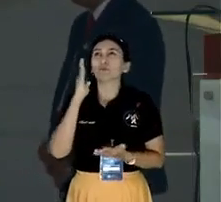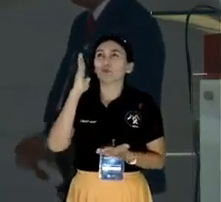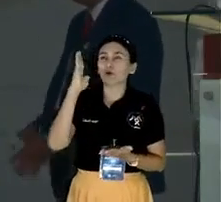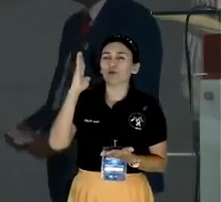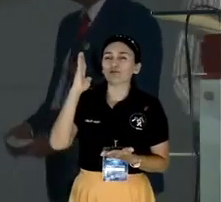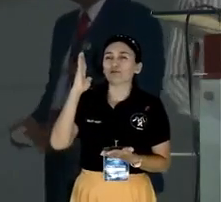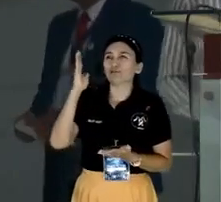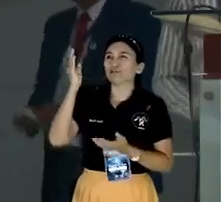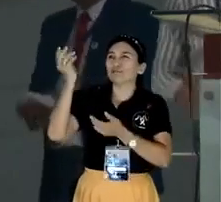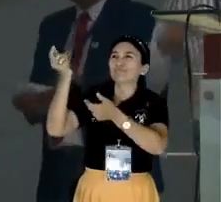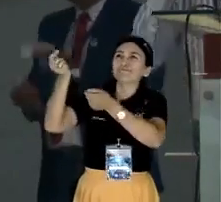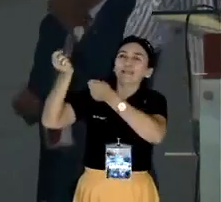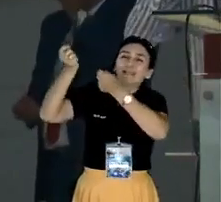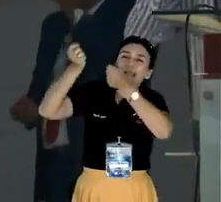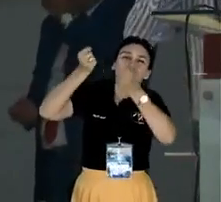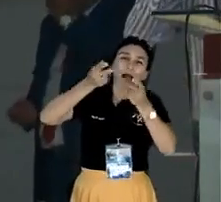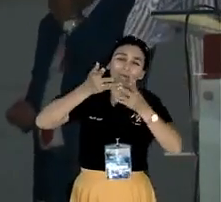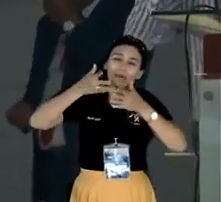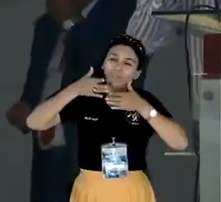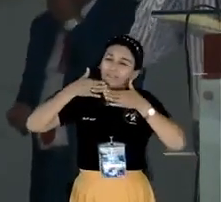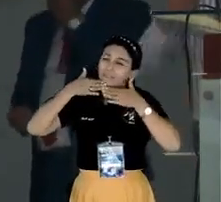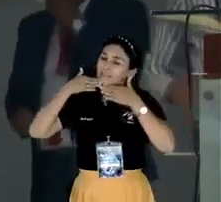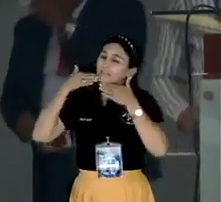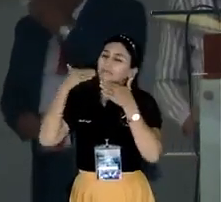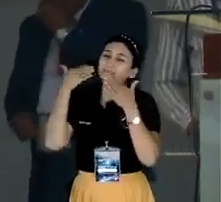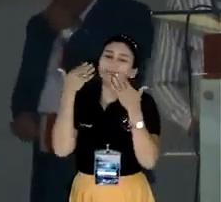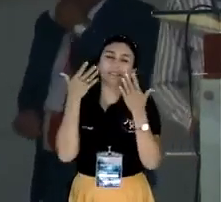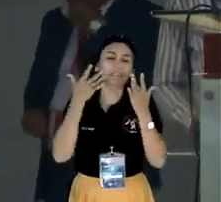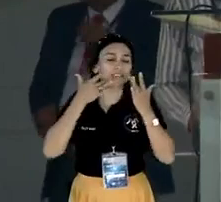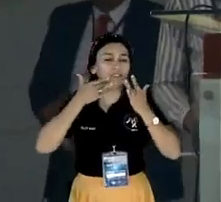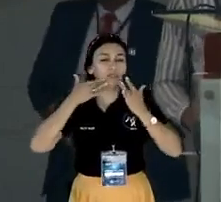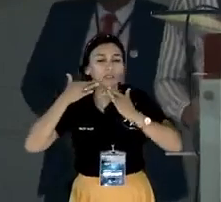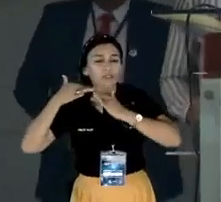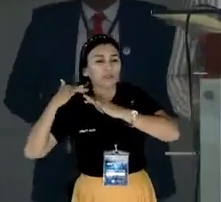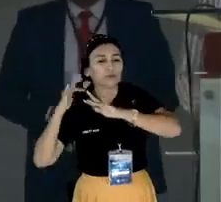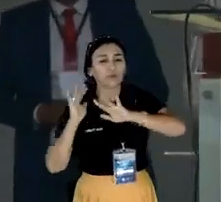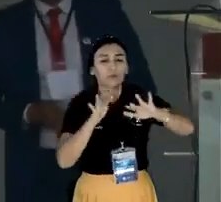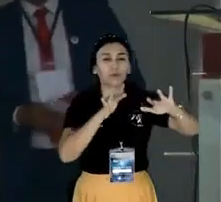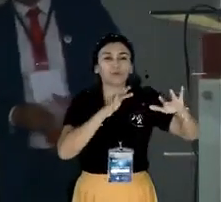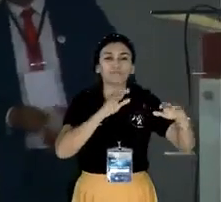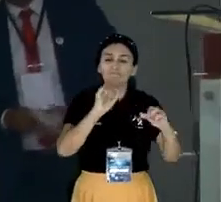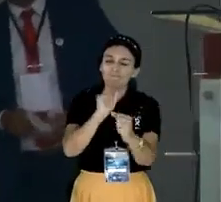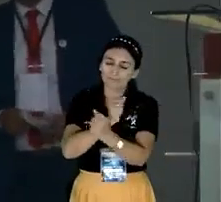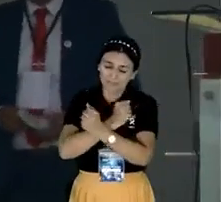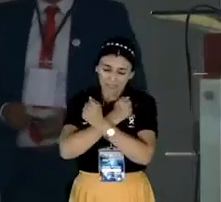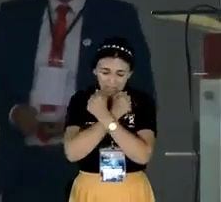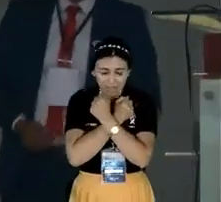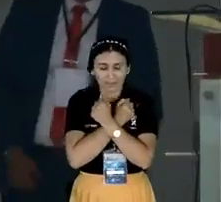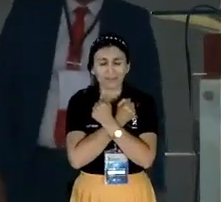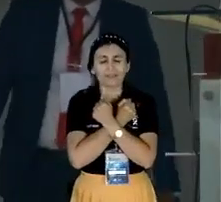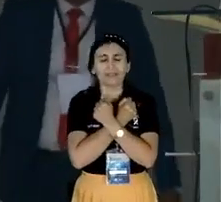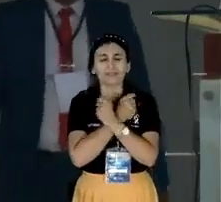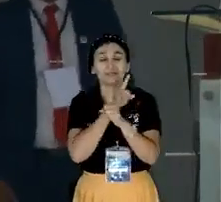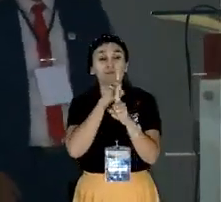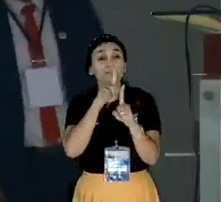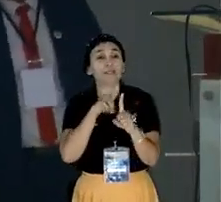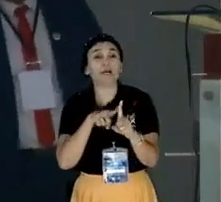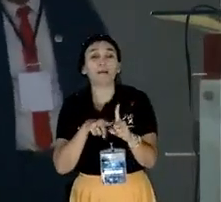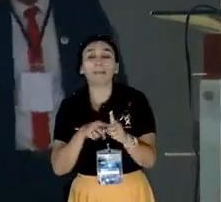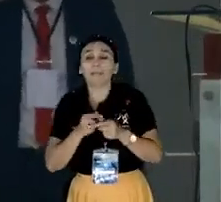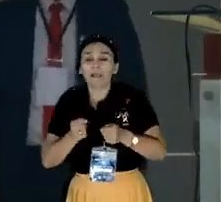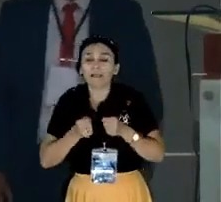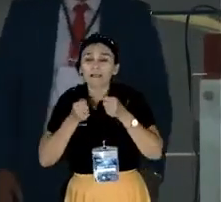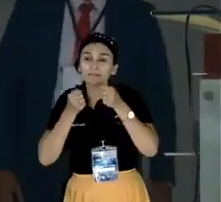hay un Dios que te ha amado tanto y un día recibirás,